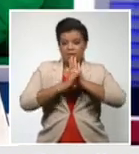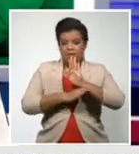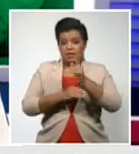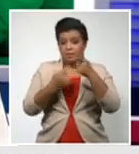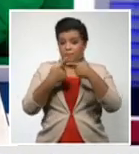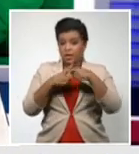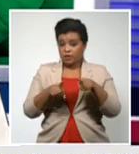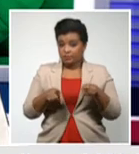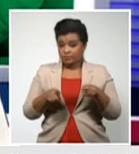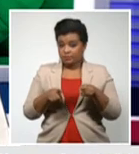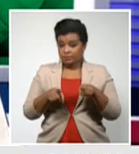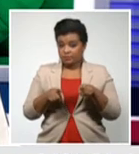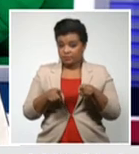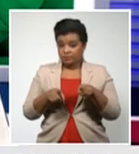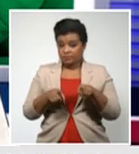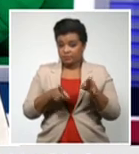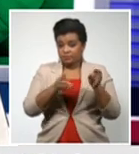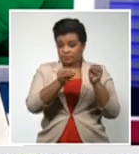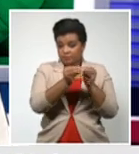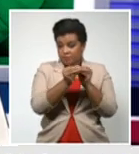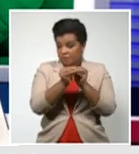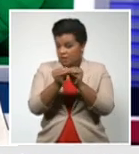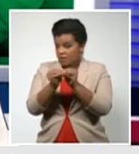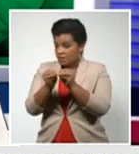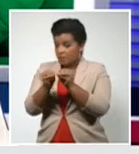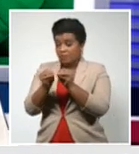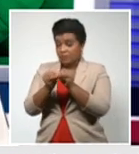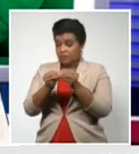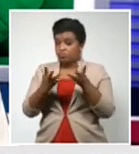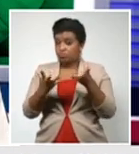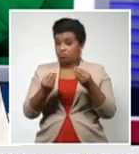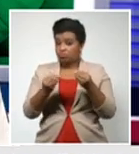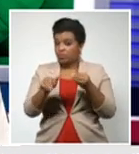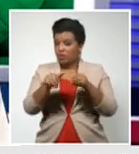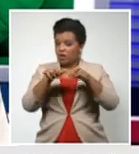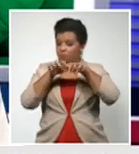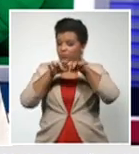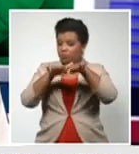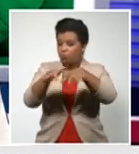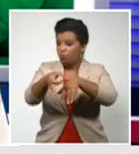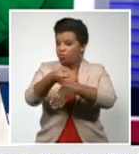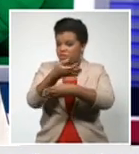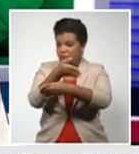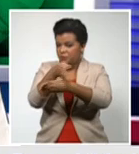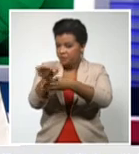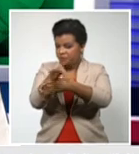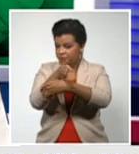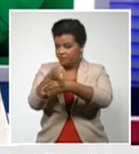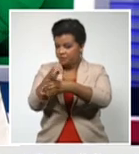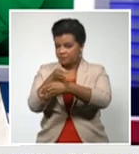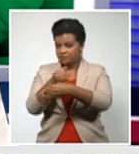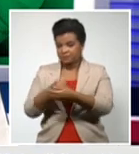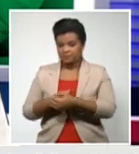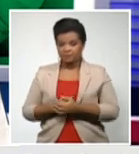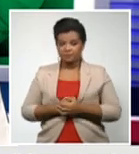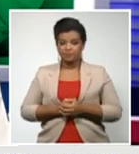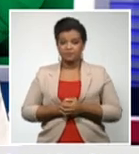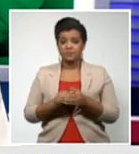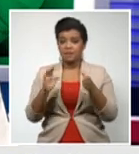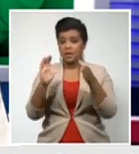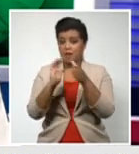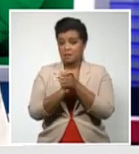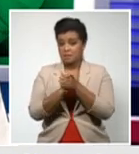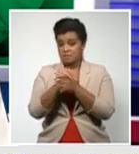tiene una transmisión importante, además con una dispersión en su territorio. Matanzas